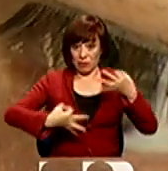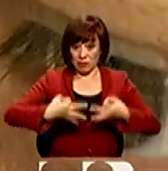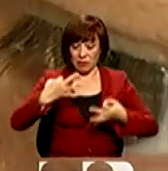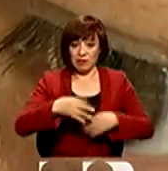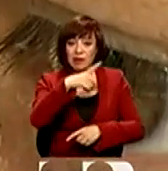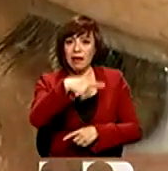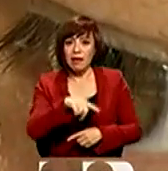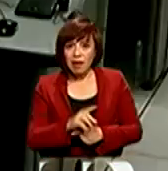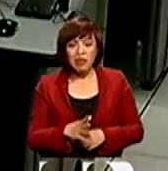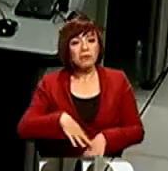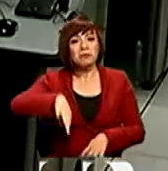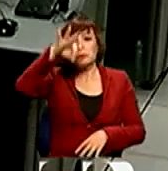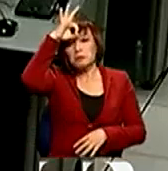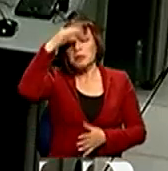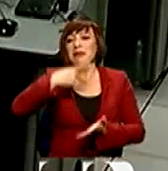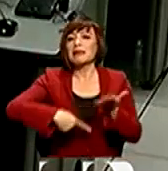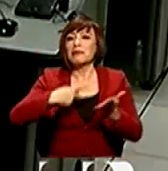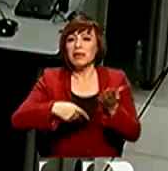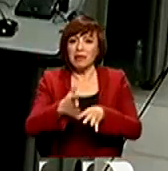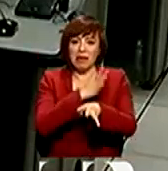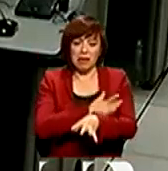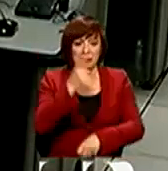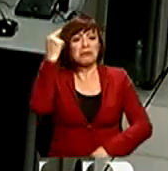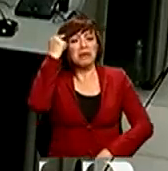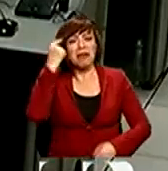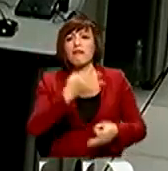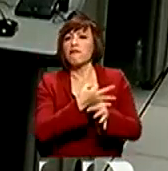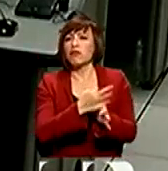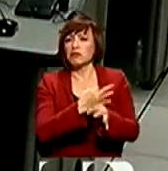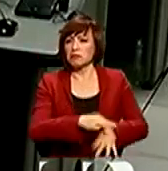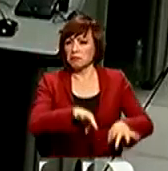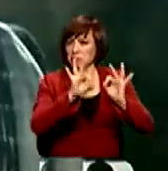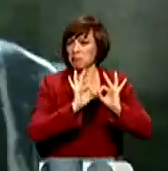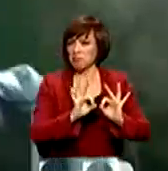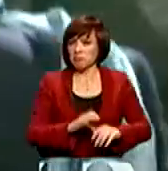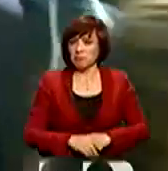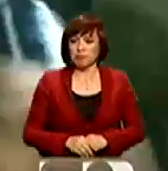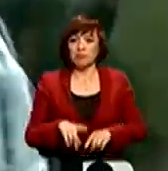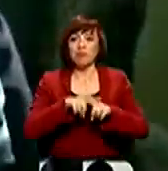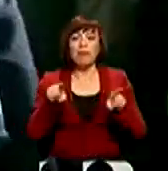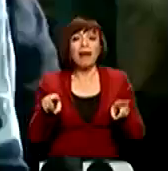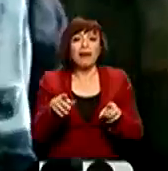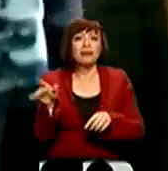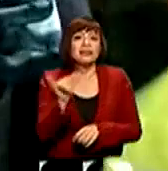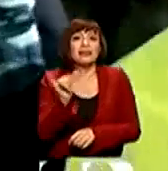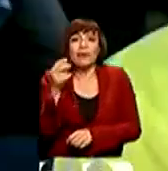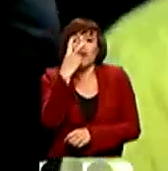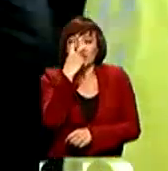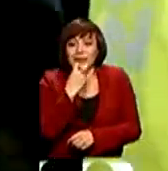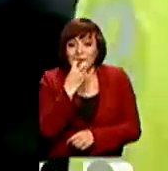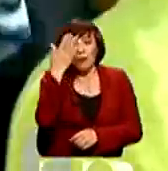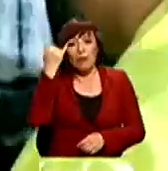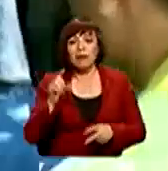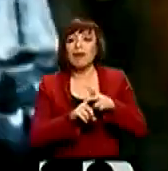sistema, que según se ha demostrado, funcionó con eficiencia en muchos casos. Y ojo ciego para la fuga de